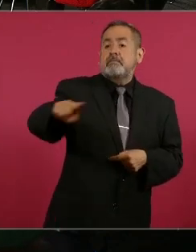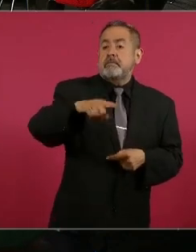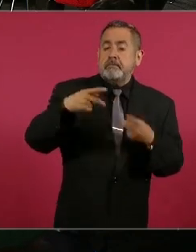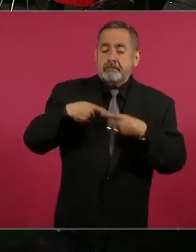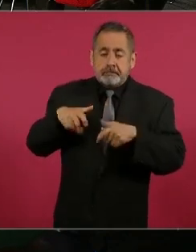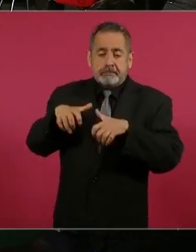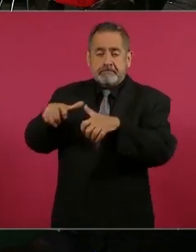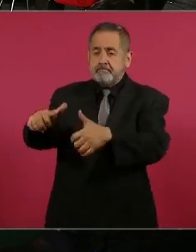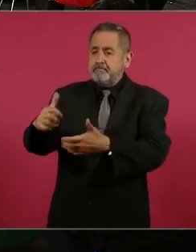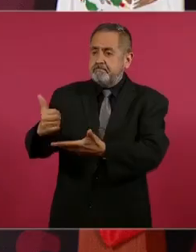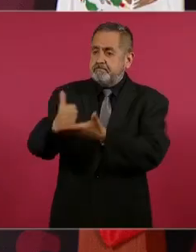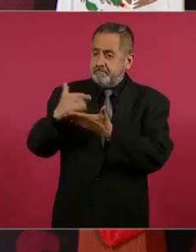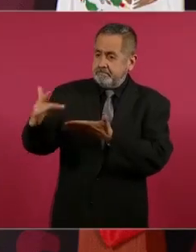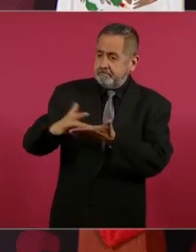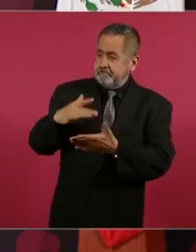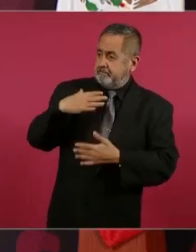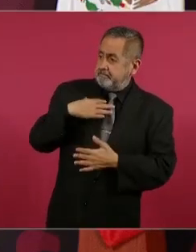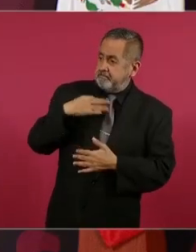Eso nos da mucha libertad.